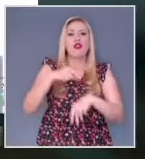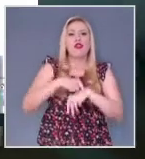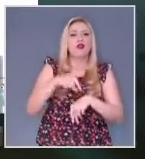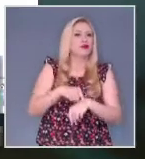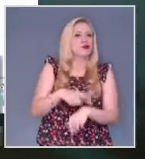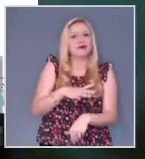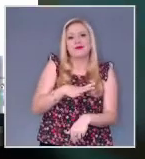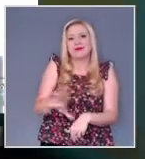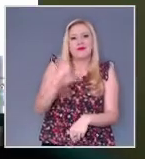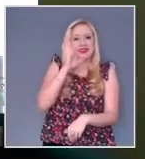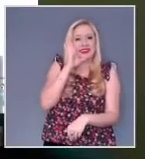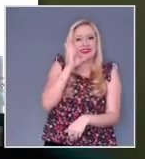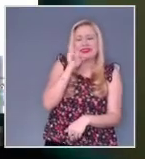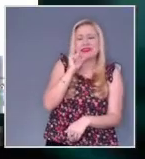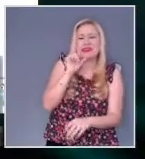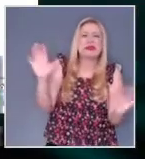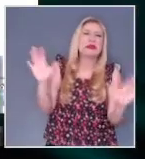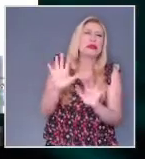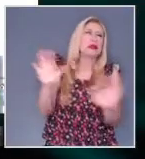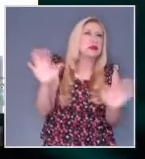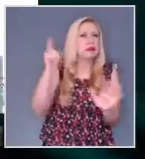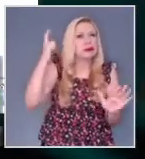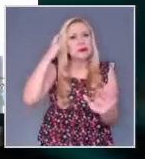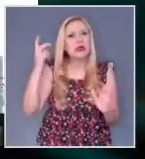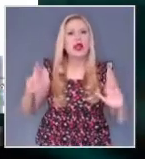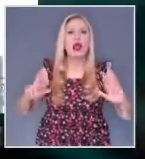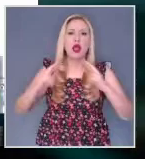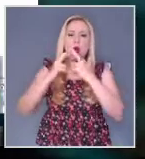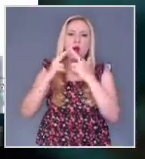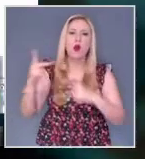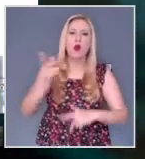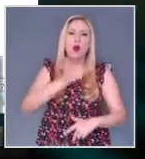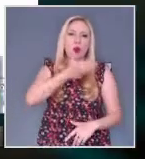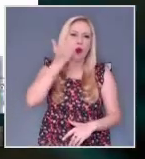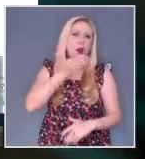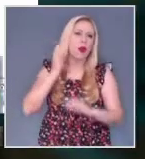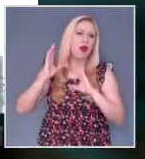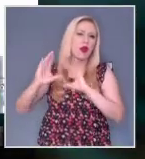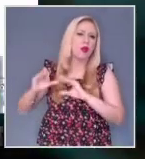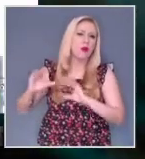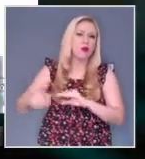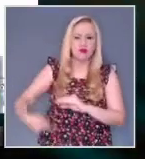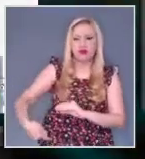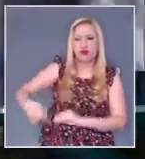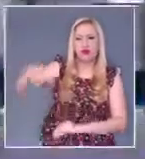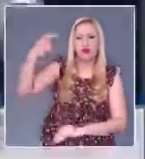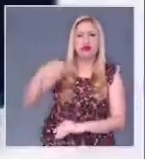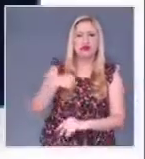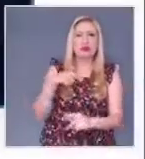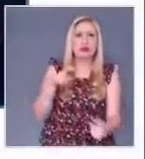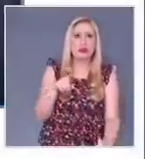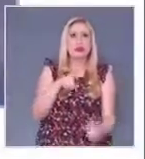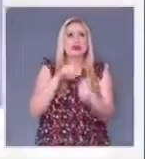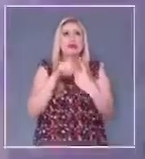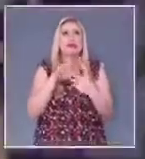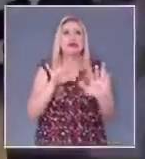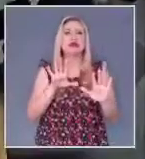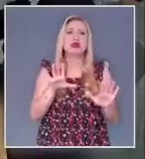laborales y sociales los alcances y límites de la misma dejando claro los mecanismos para manifestarlo